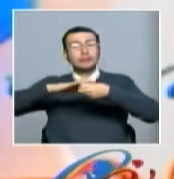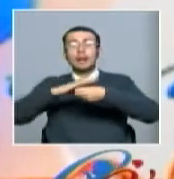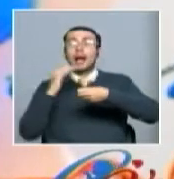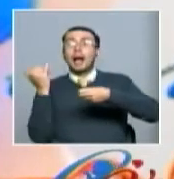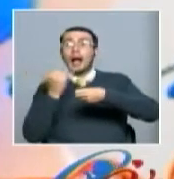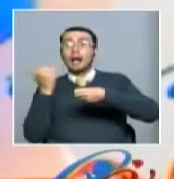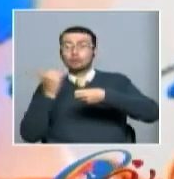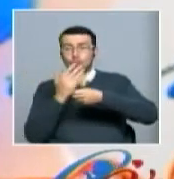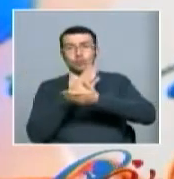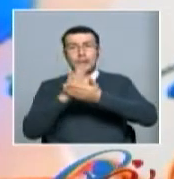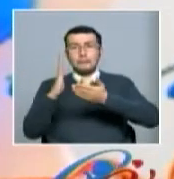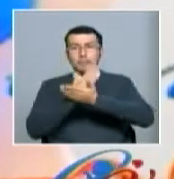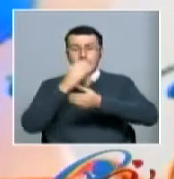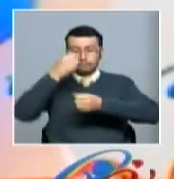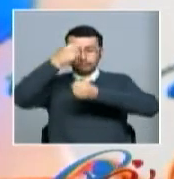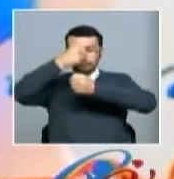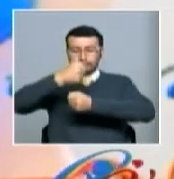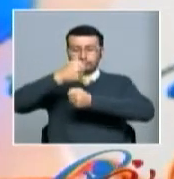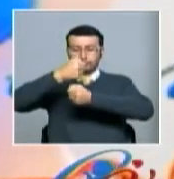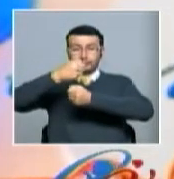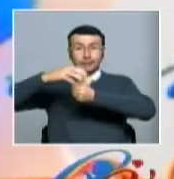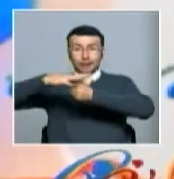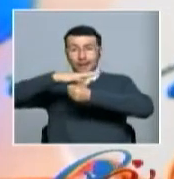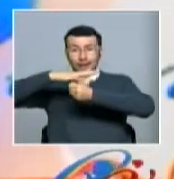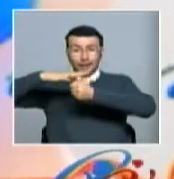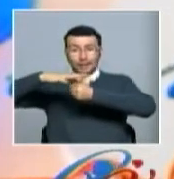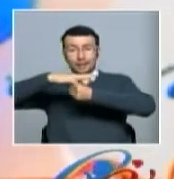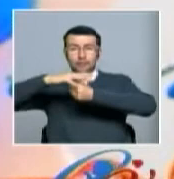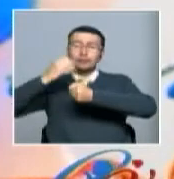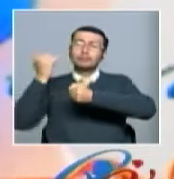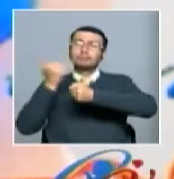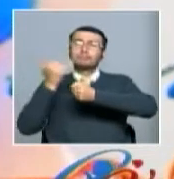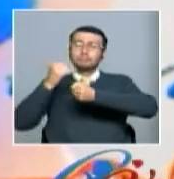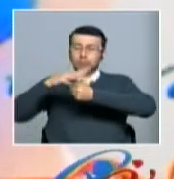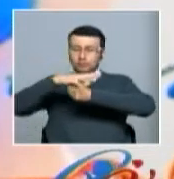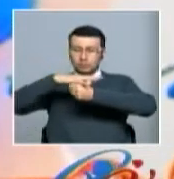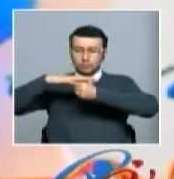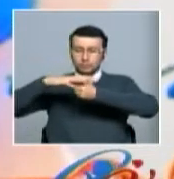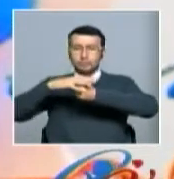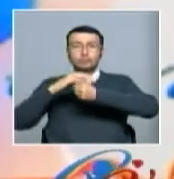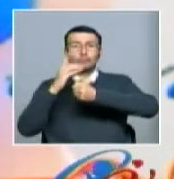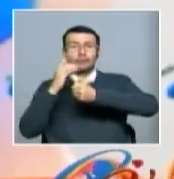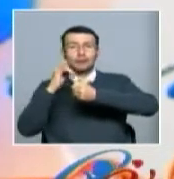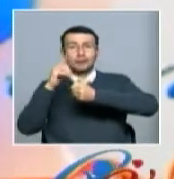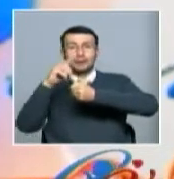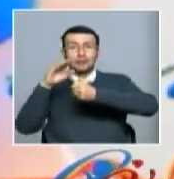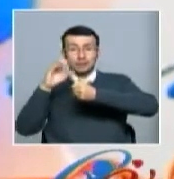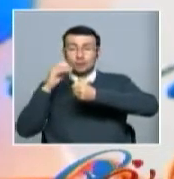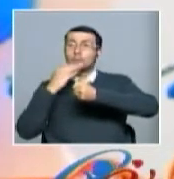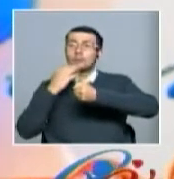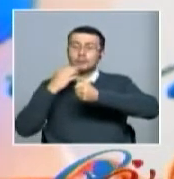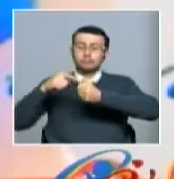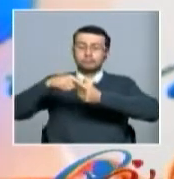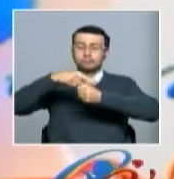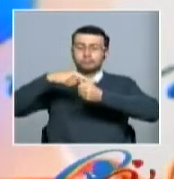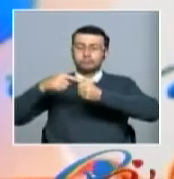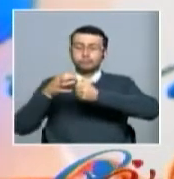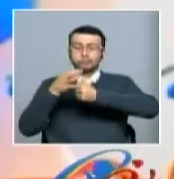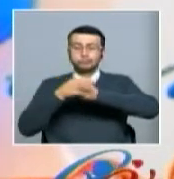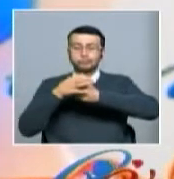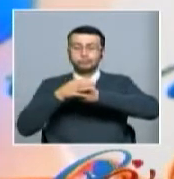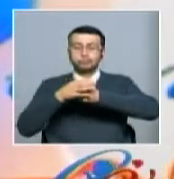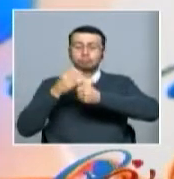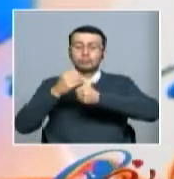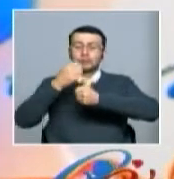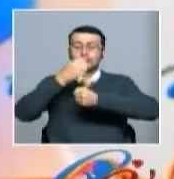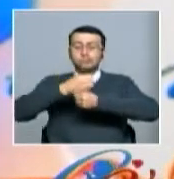cuerpos vertebrales. Ese disco intervertebral está formado por una parte periférica, que es el anillo fibroso, que es el